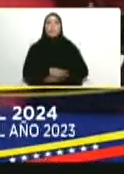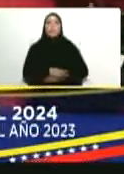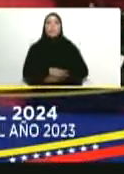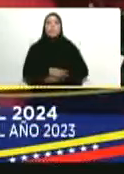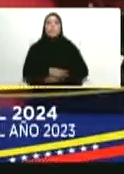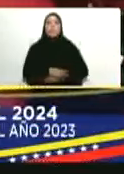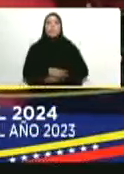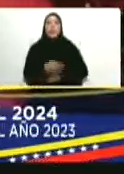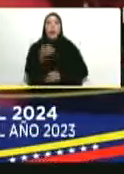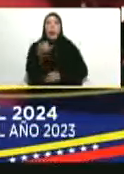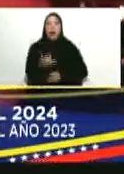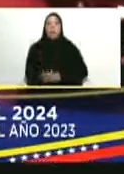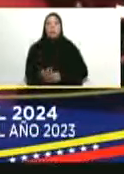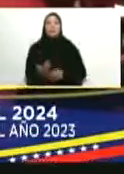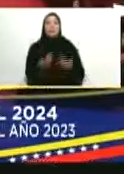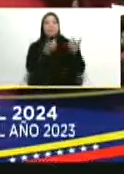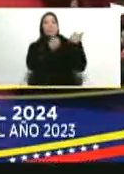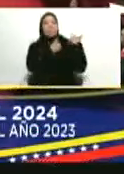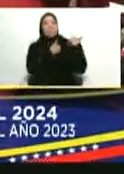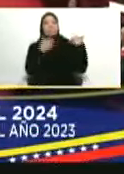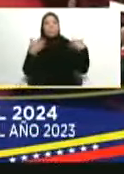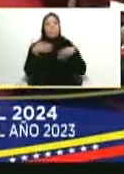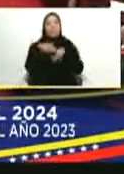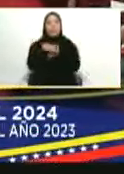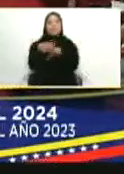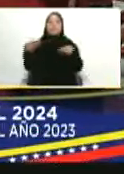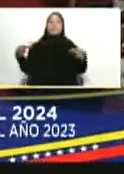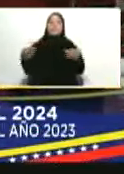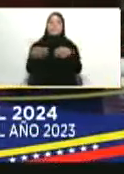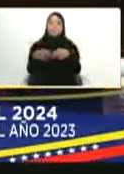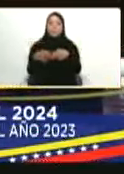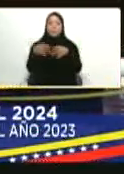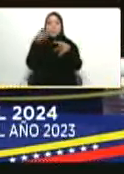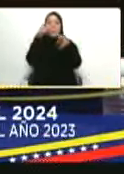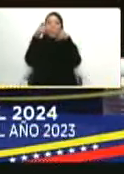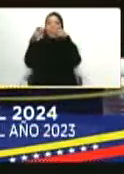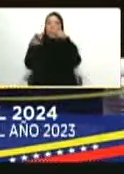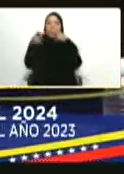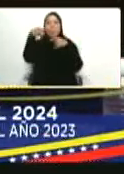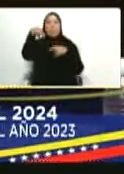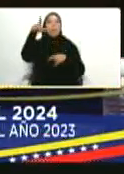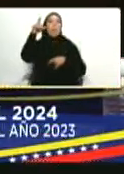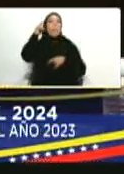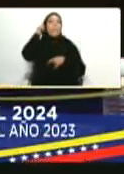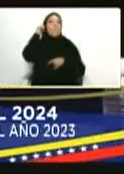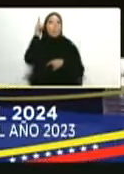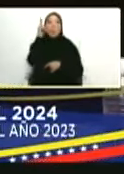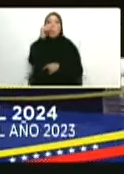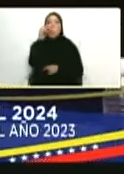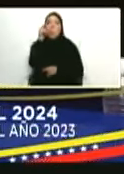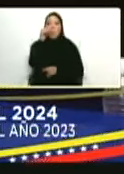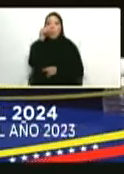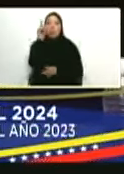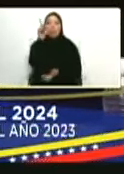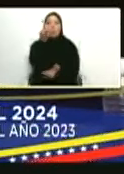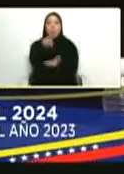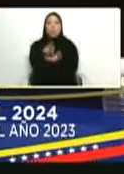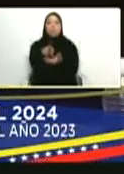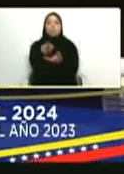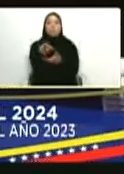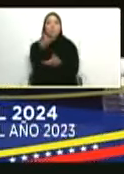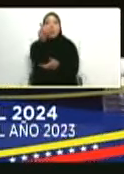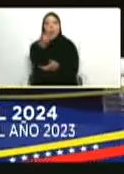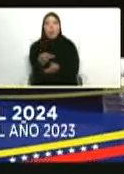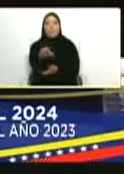Se designa una comisión integrada por los magistrados y magistrada. Magistrada Elsa